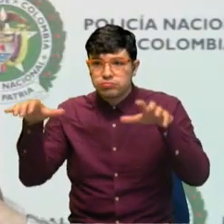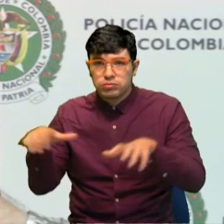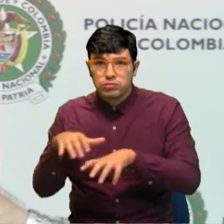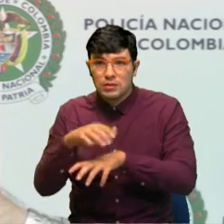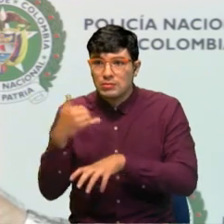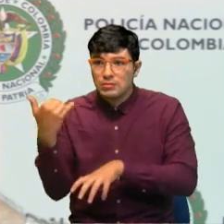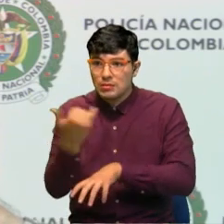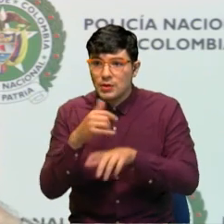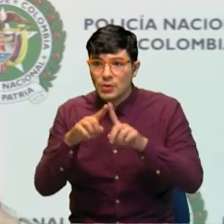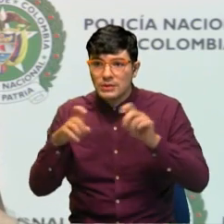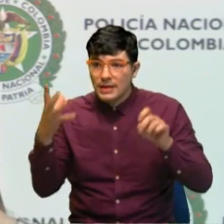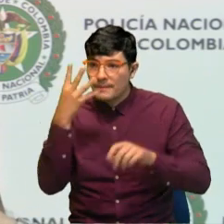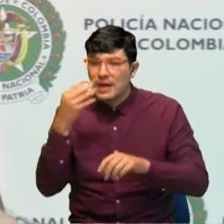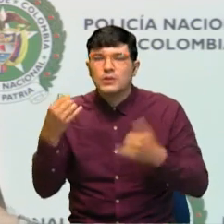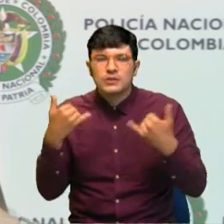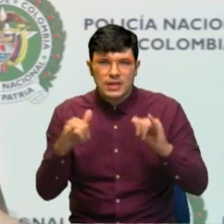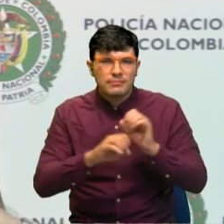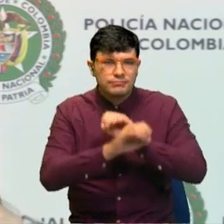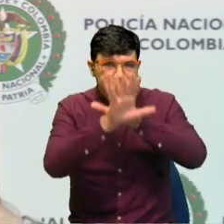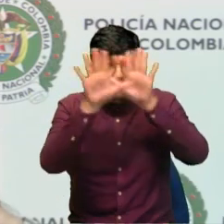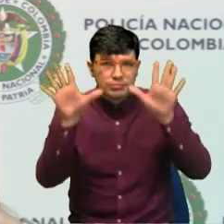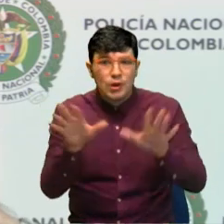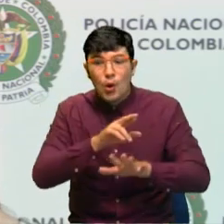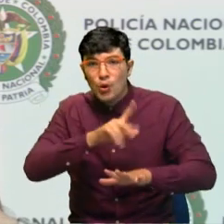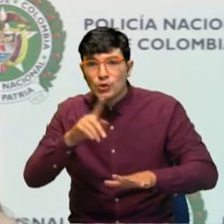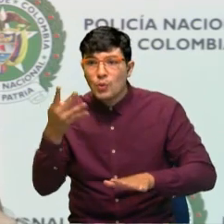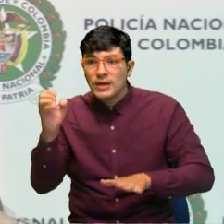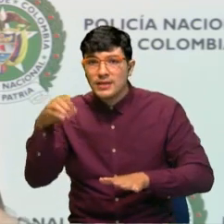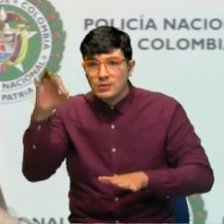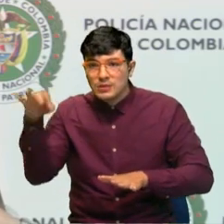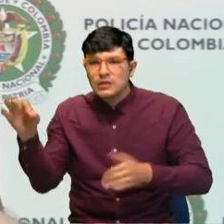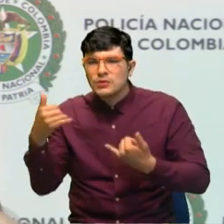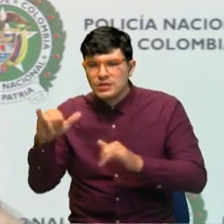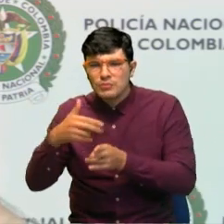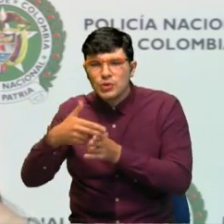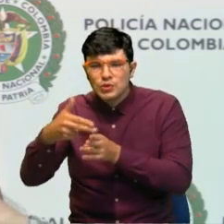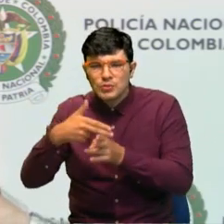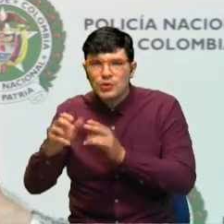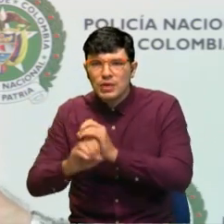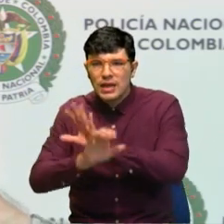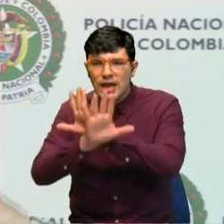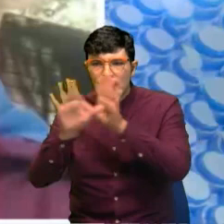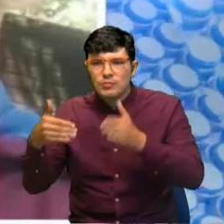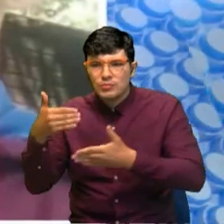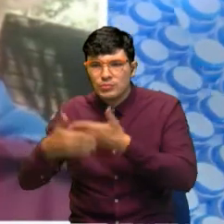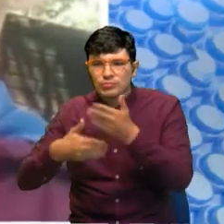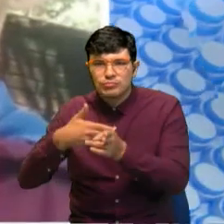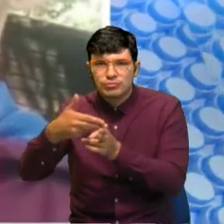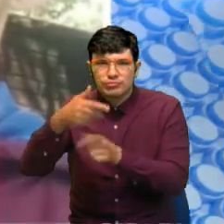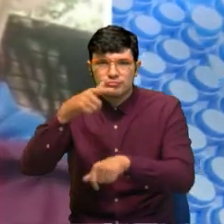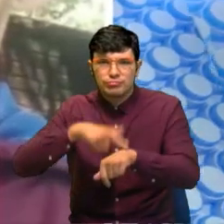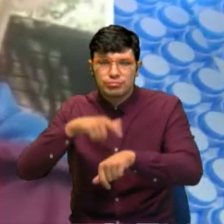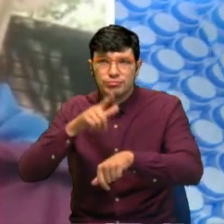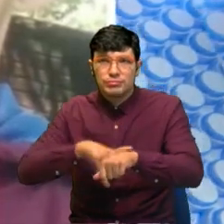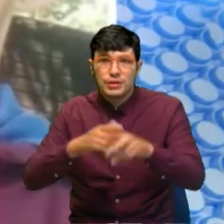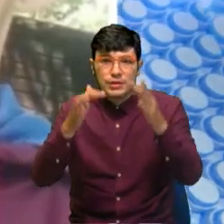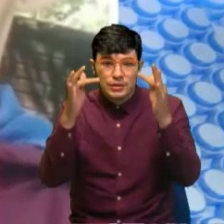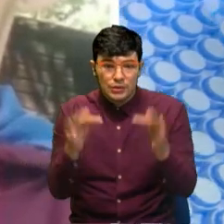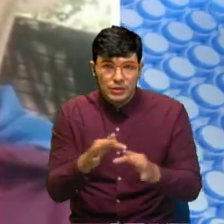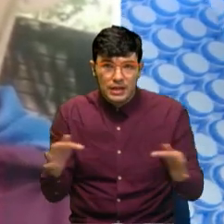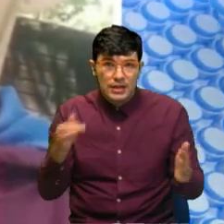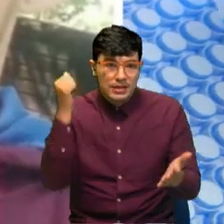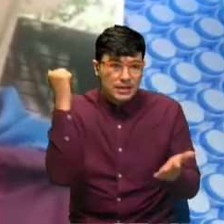y otros los tenemos con vocación de éxito es decir por esclarecer los a un corto plazo del total de homicidios